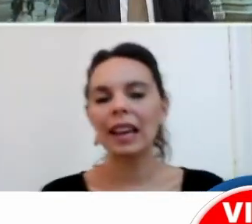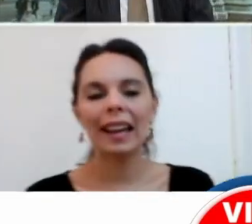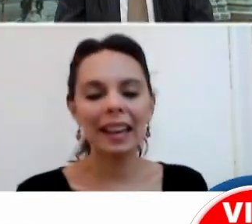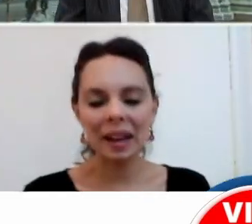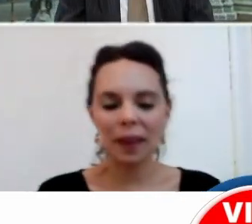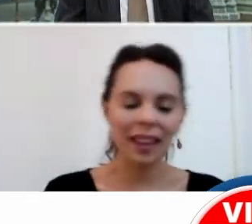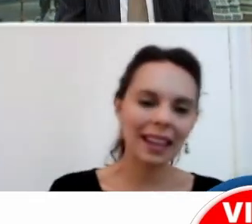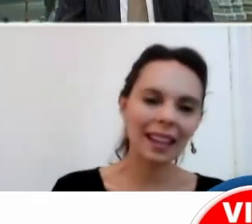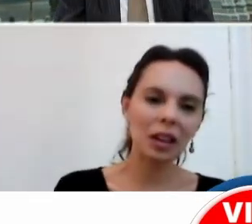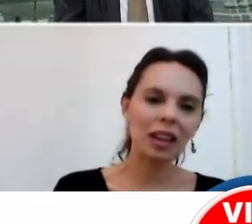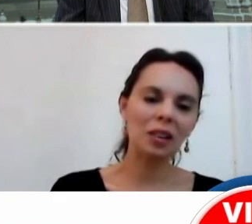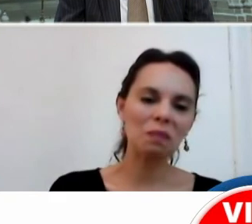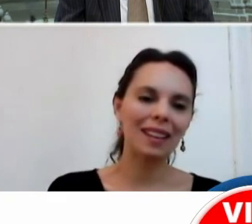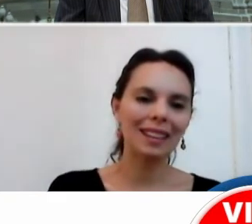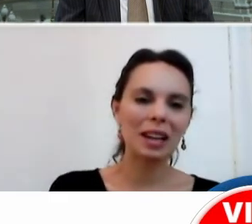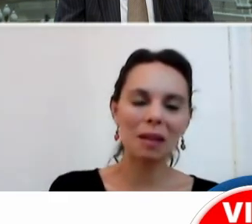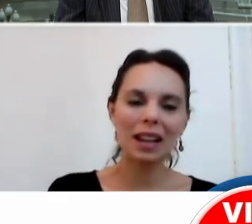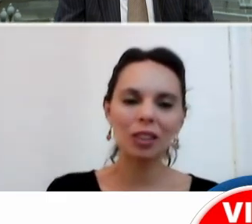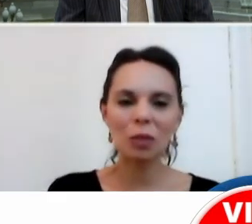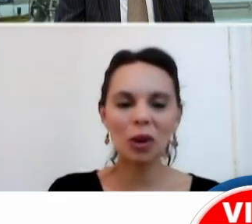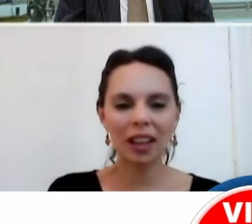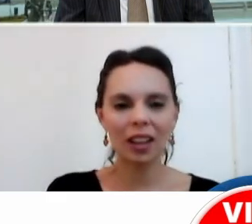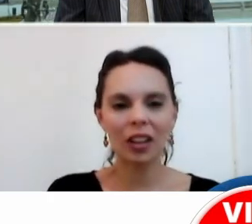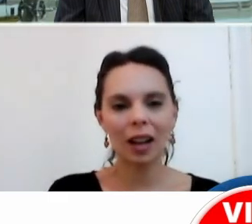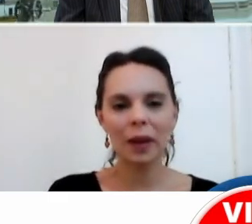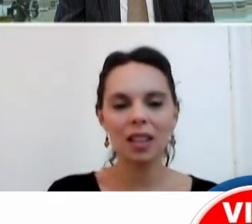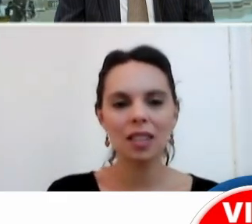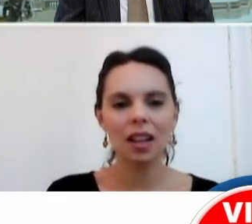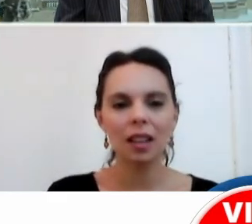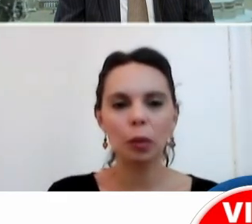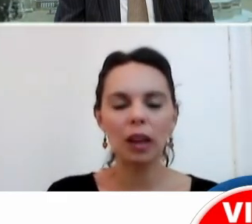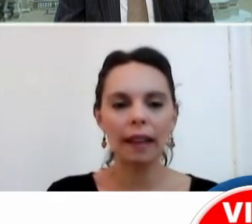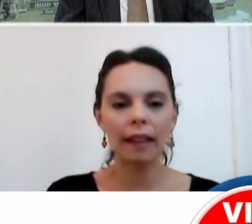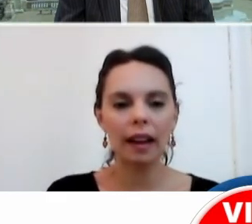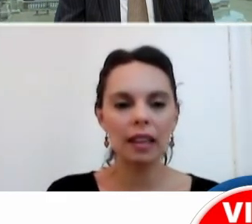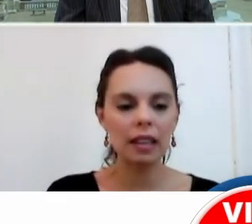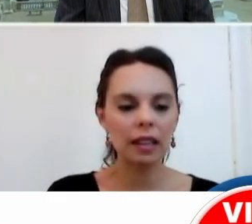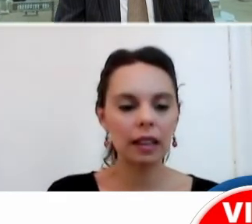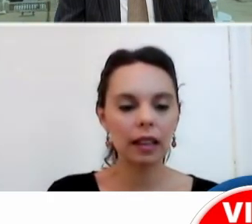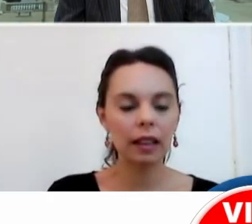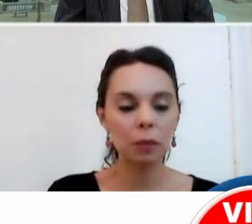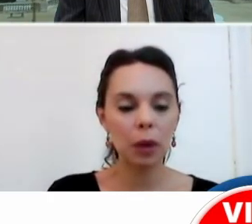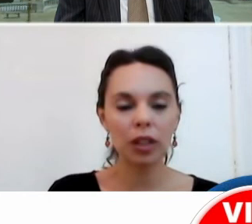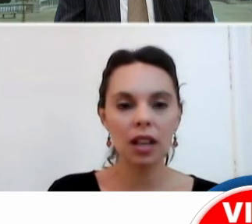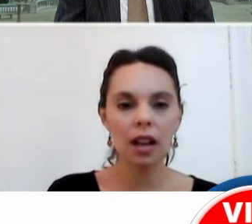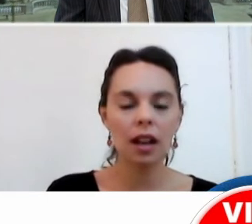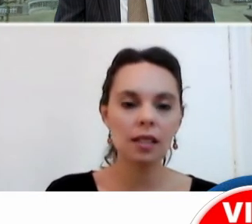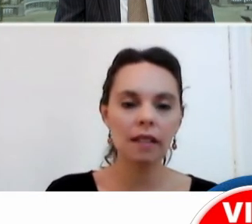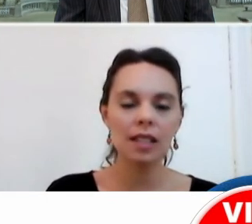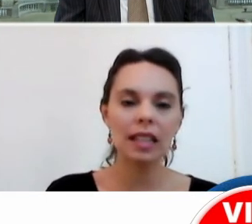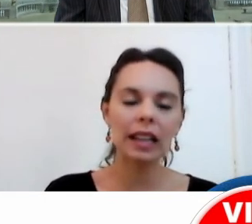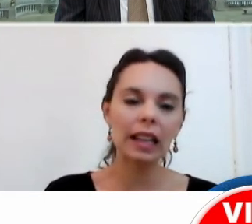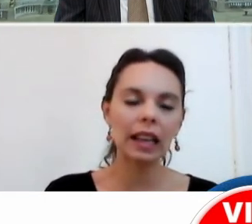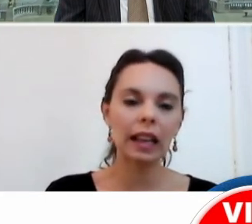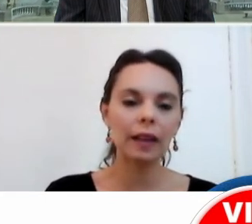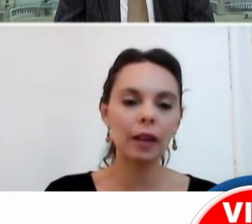Sí, hay que también retomo lo que acaba de decir la diputada. Sí. Y me gustaría